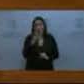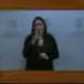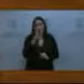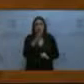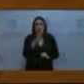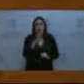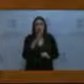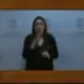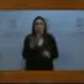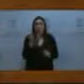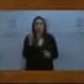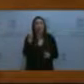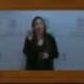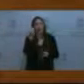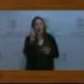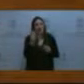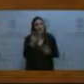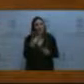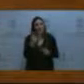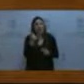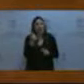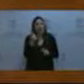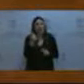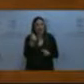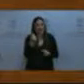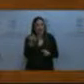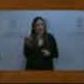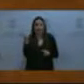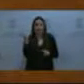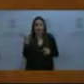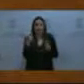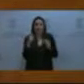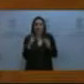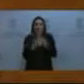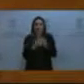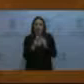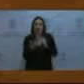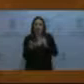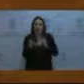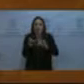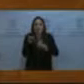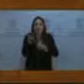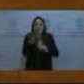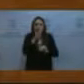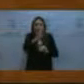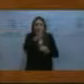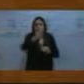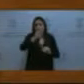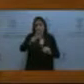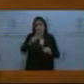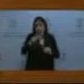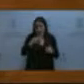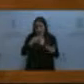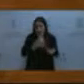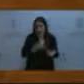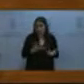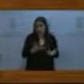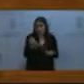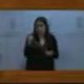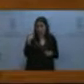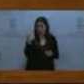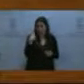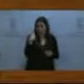considera que es necesario que haya un incremento en el salario social de 440 euros aproximadamente, que actualmente se están